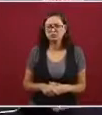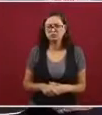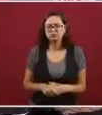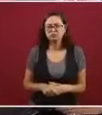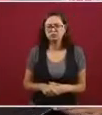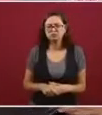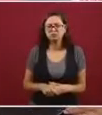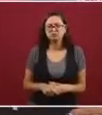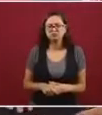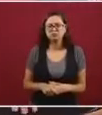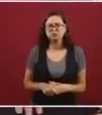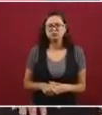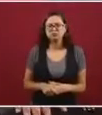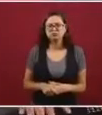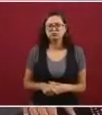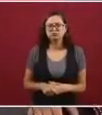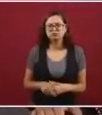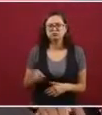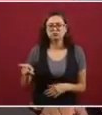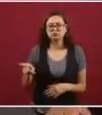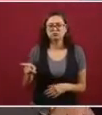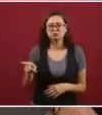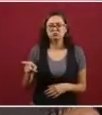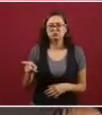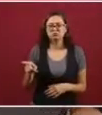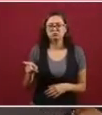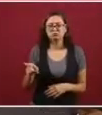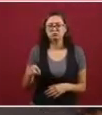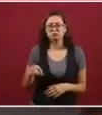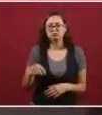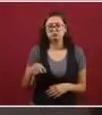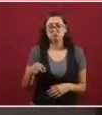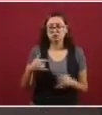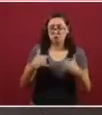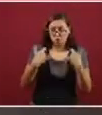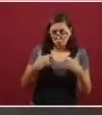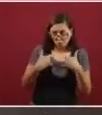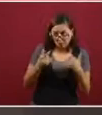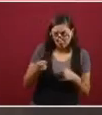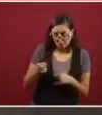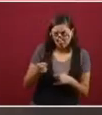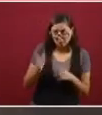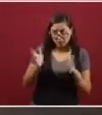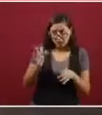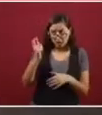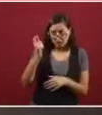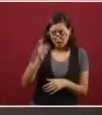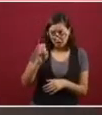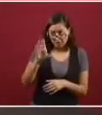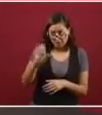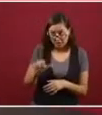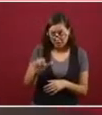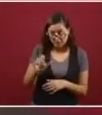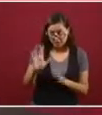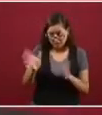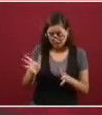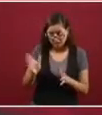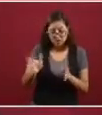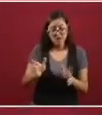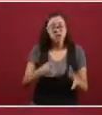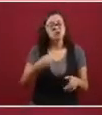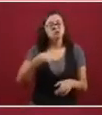Y si es un joven, le pregunto si ya le llegó la beca, y estoy